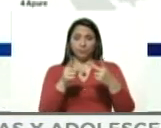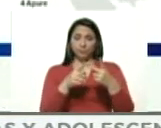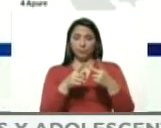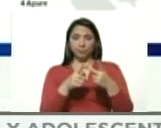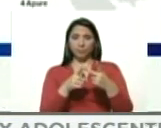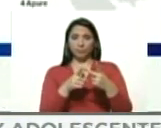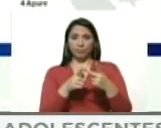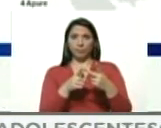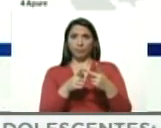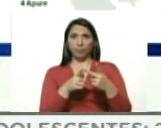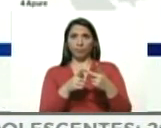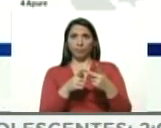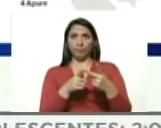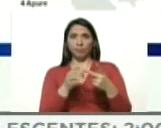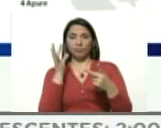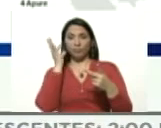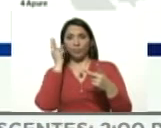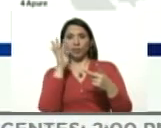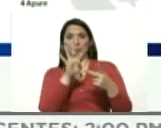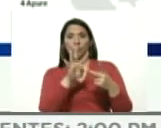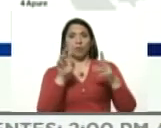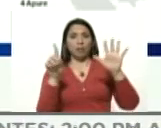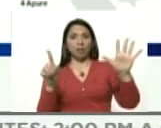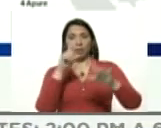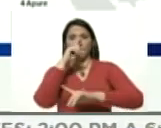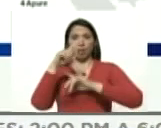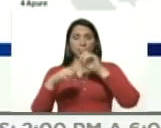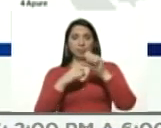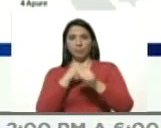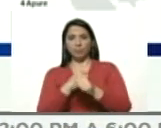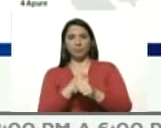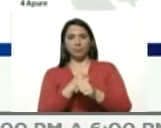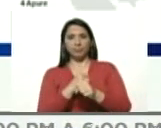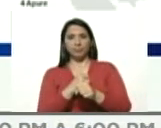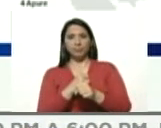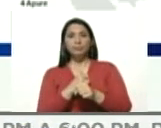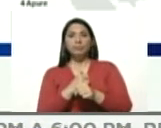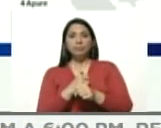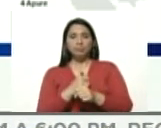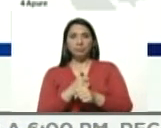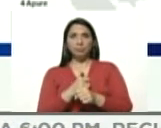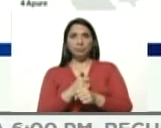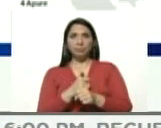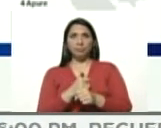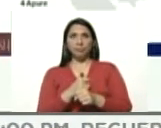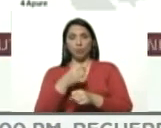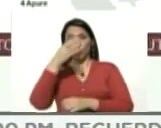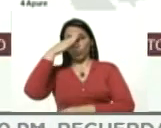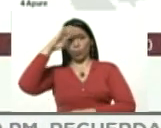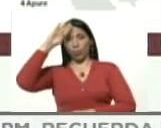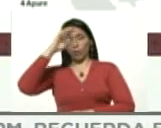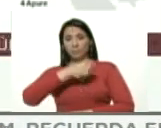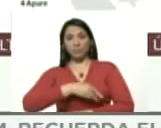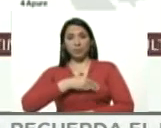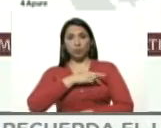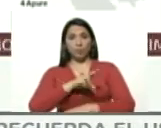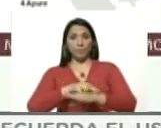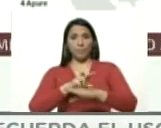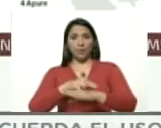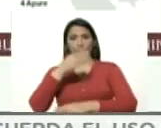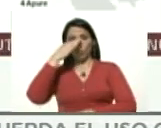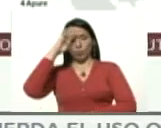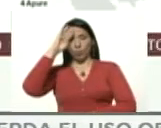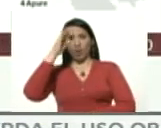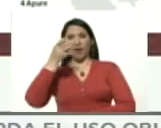ellos es una mujer de 46 años de edad, natural de Cuba, es de la misión médica cubana y tuvo